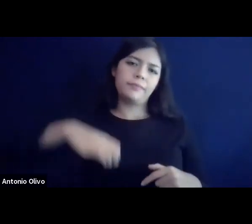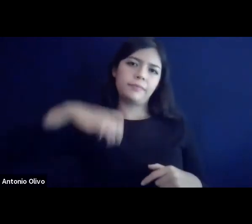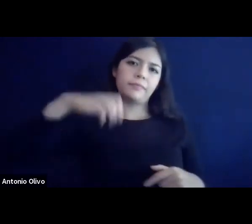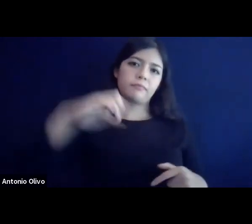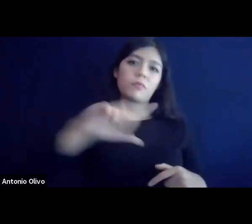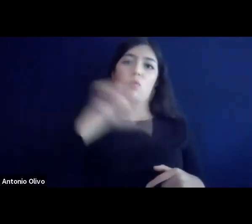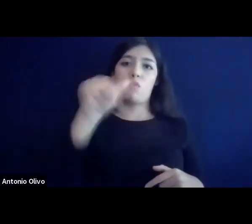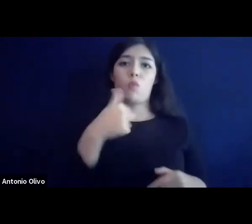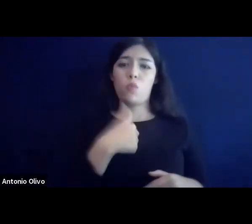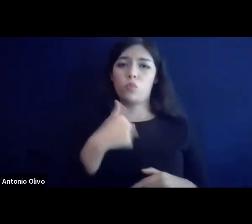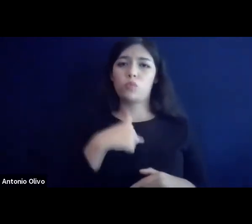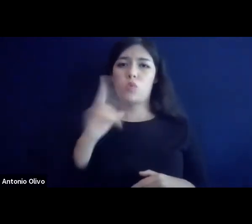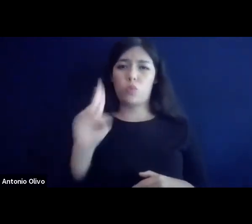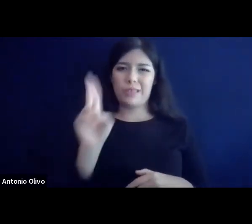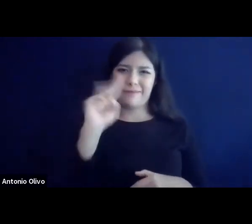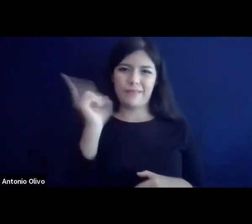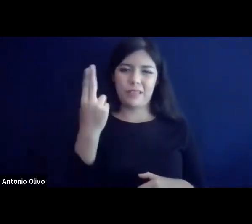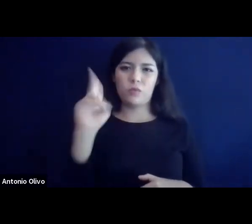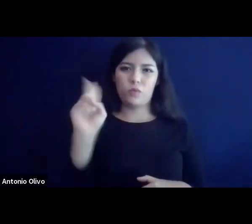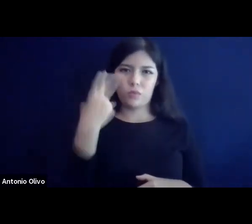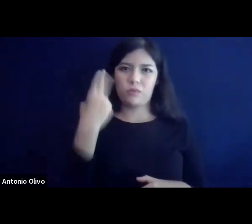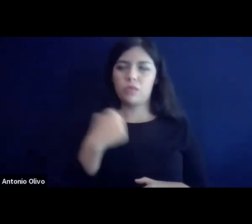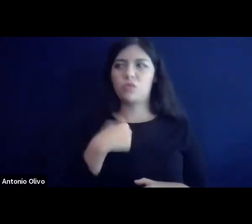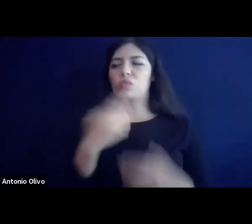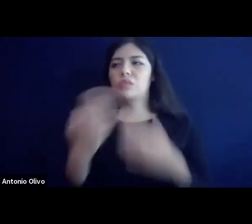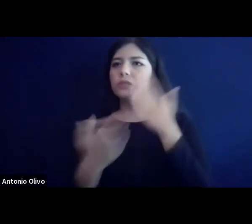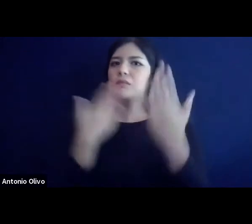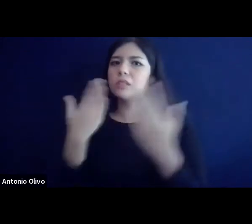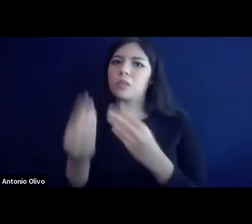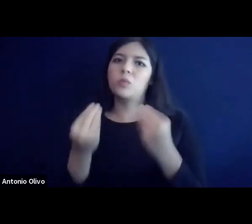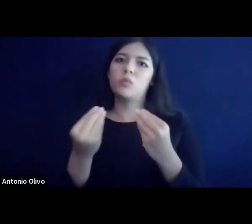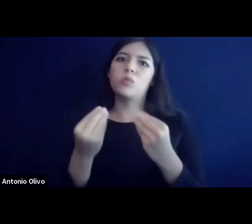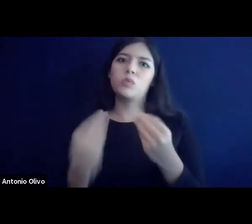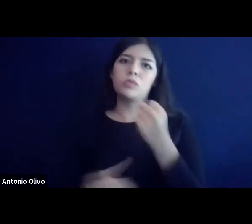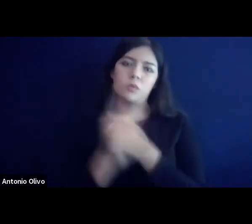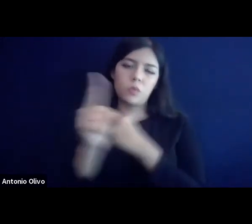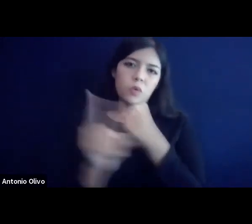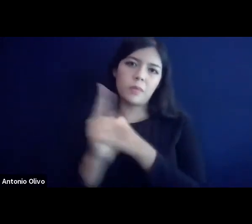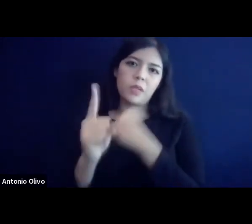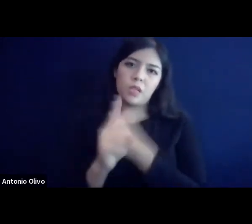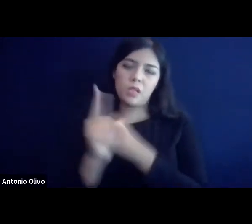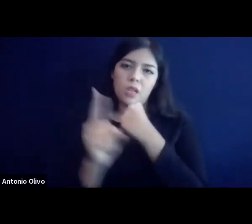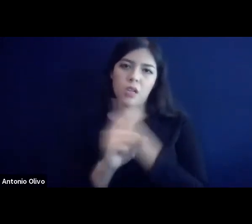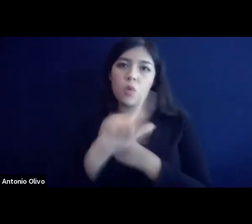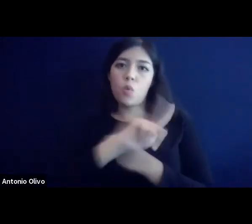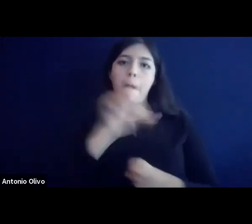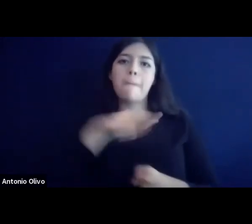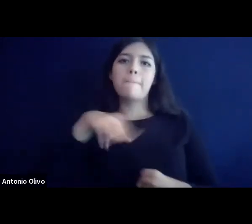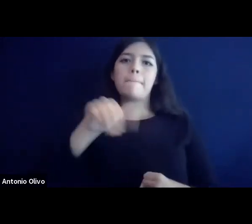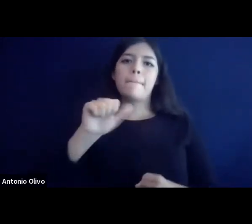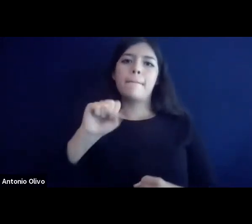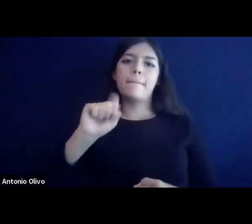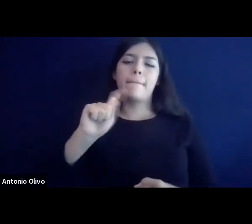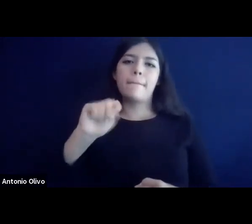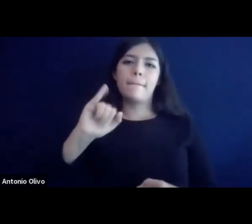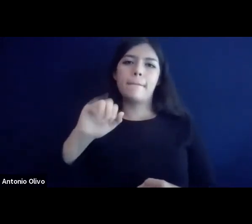problemas, ¿no? Muchísimos problemas. Cuando hice la maestría, ya era consciente de esto. Y fui